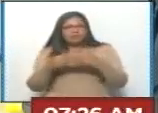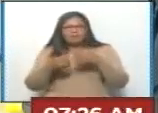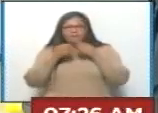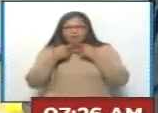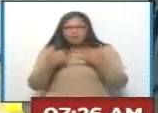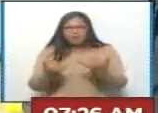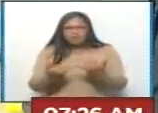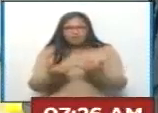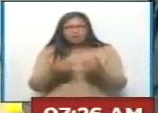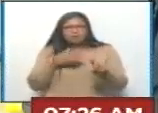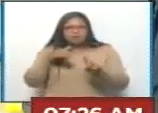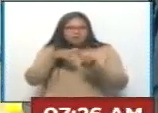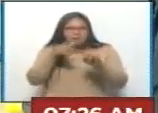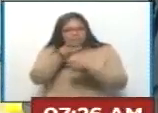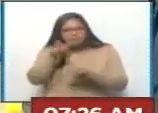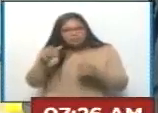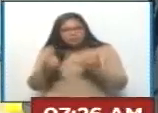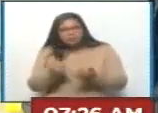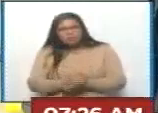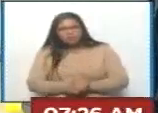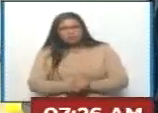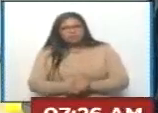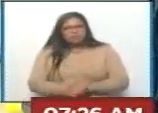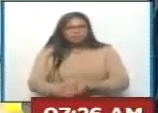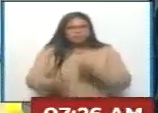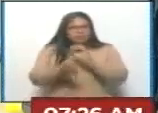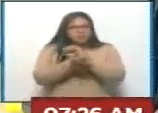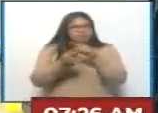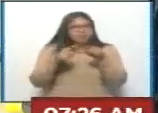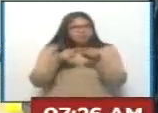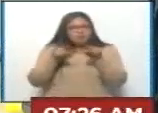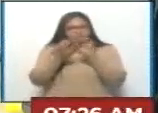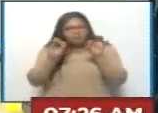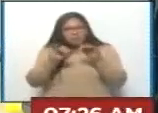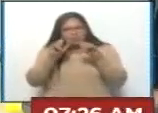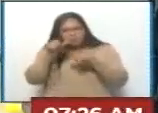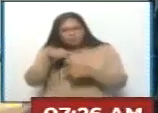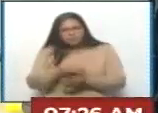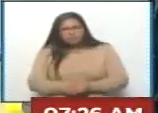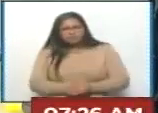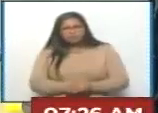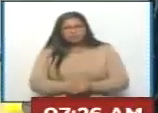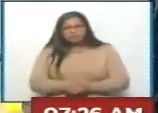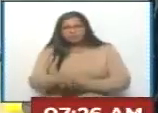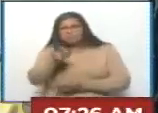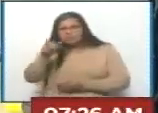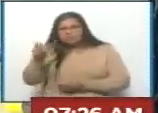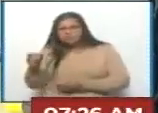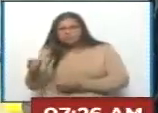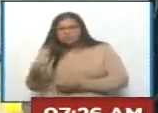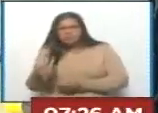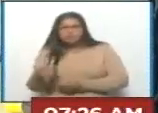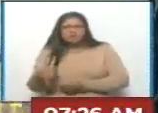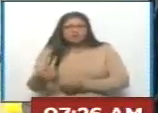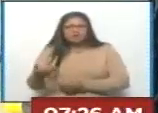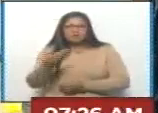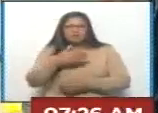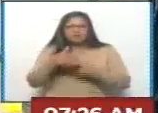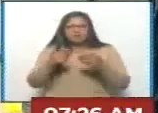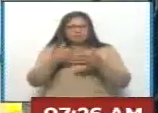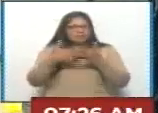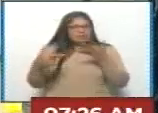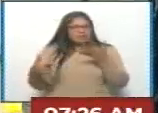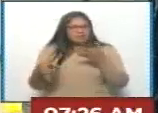con perseguidos, con encarcelados, con torturados, con asesinados. Algo realmente monstruoso. Por miles